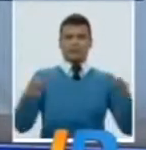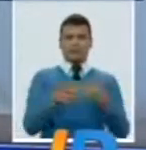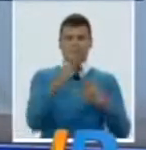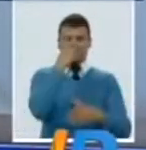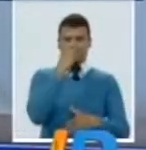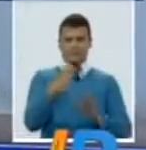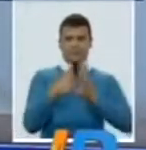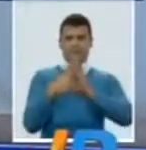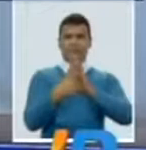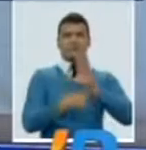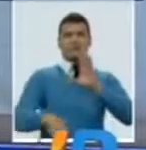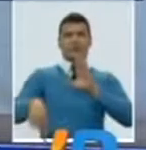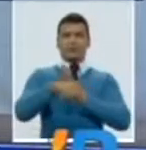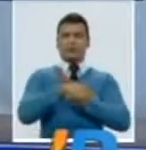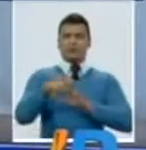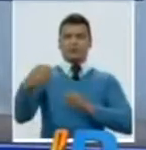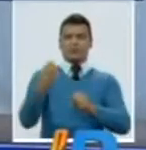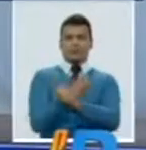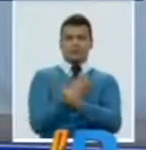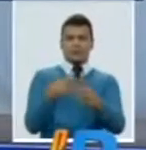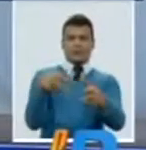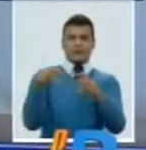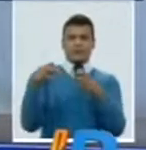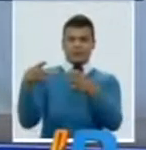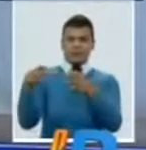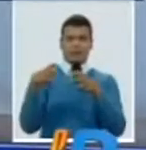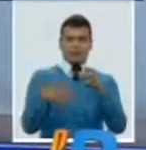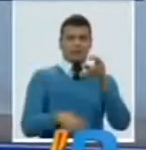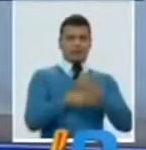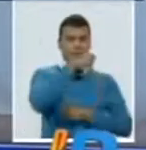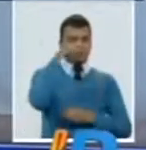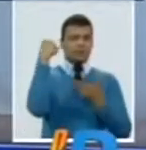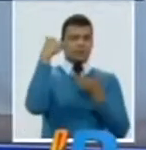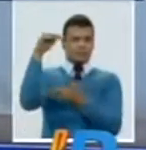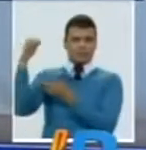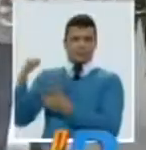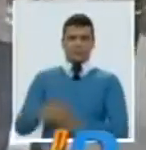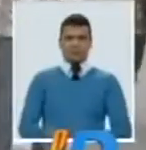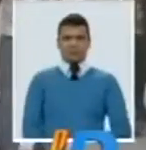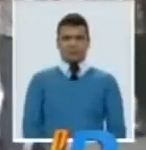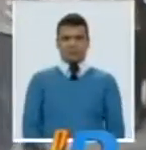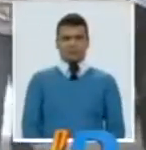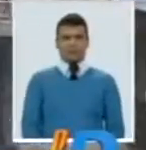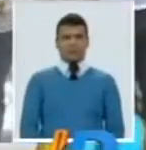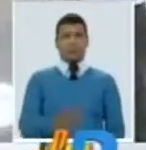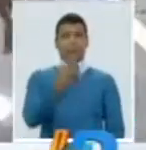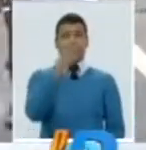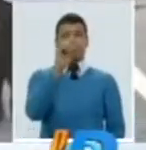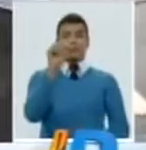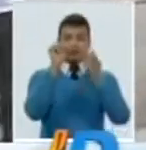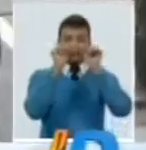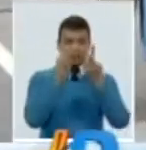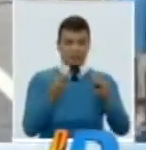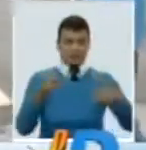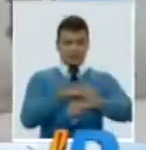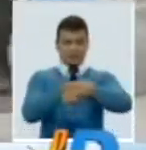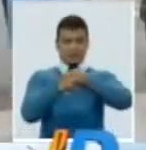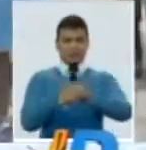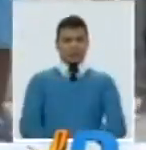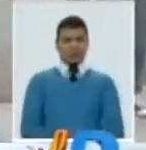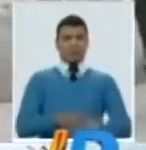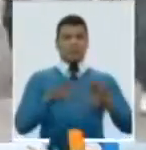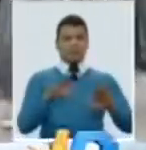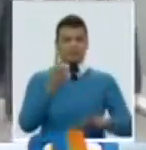bandas delincuenciales dedicadas a la microextorsión y tráfico de estupefacientes. Más de 20 personas fueron capturadas en